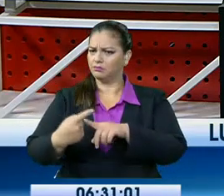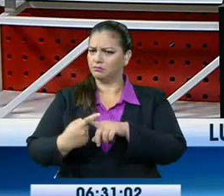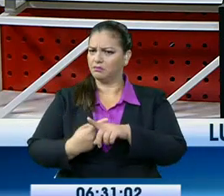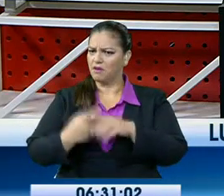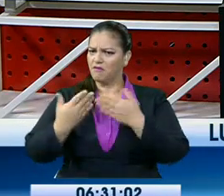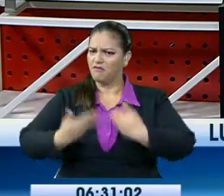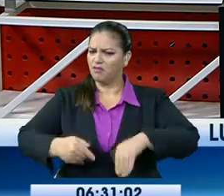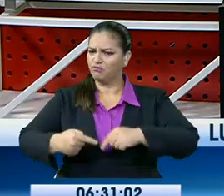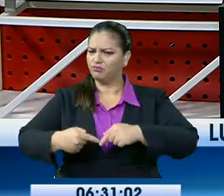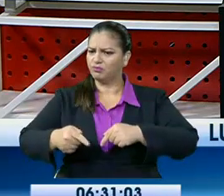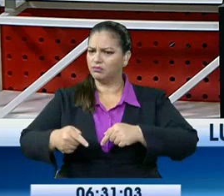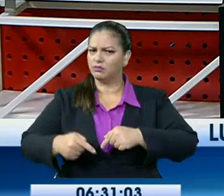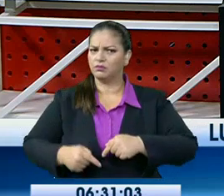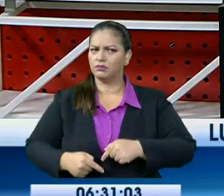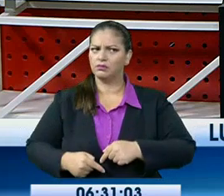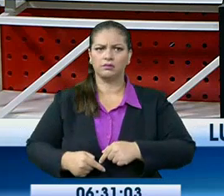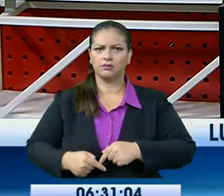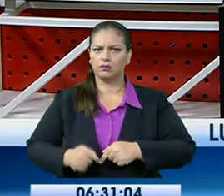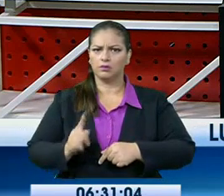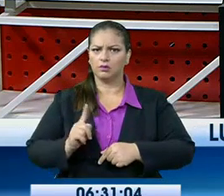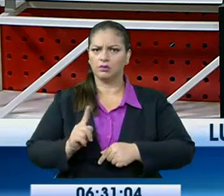No, todavía no.